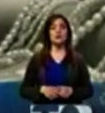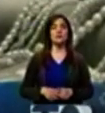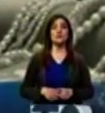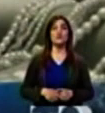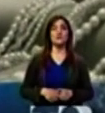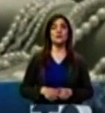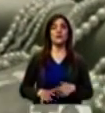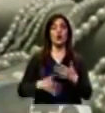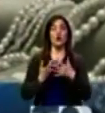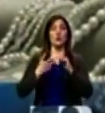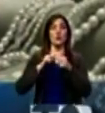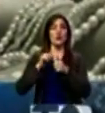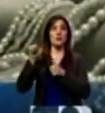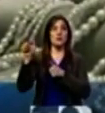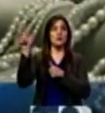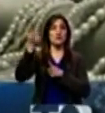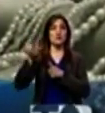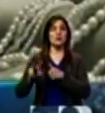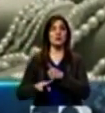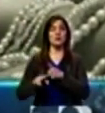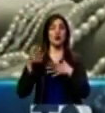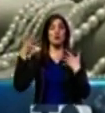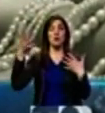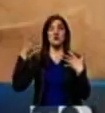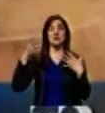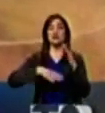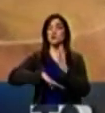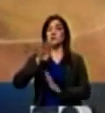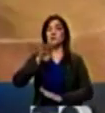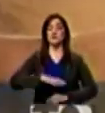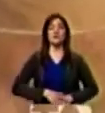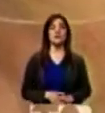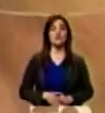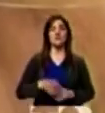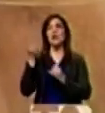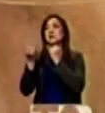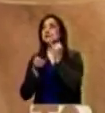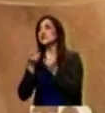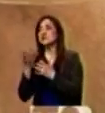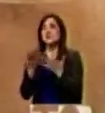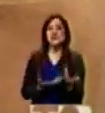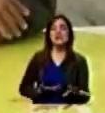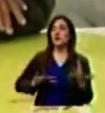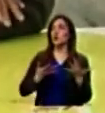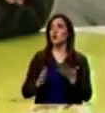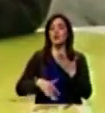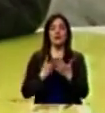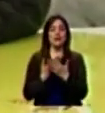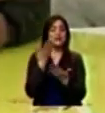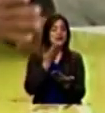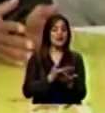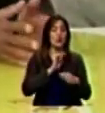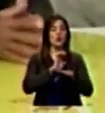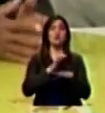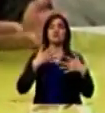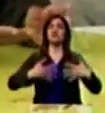todos los problemas que están pasando en Venezuela, además de problemas políticos más que todo. Con ilusiones y esperanzas llegó a Ecuador, pero lamentablemente cayó en manos